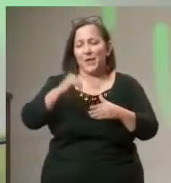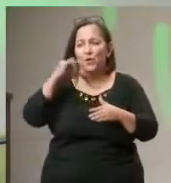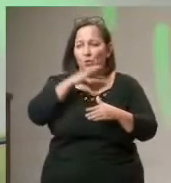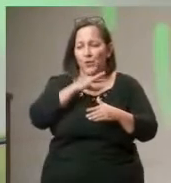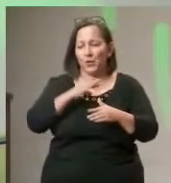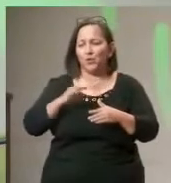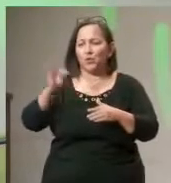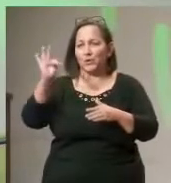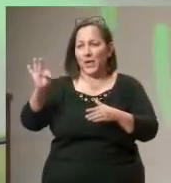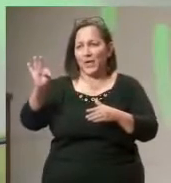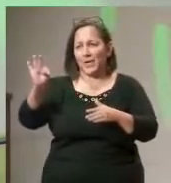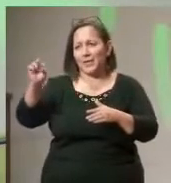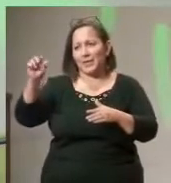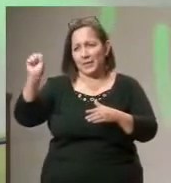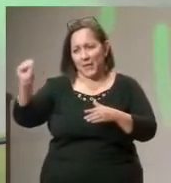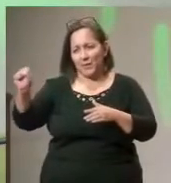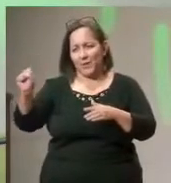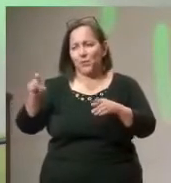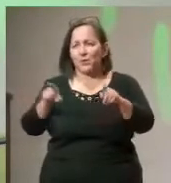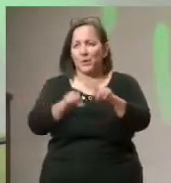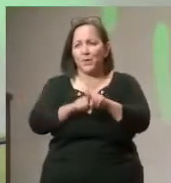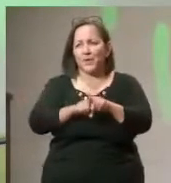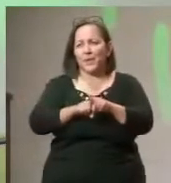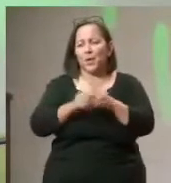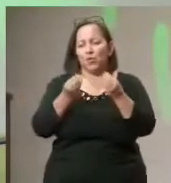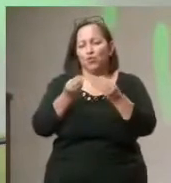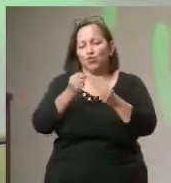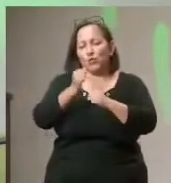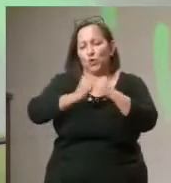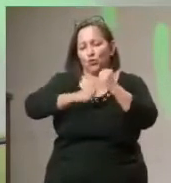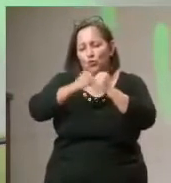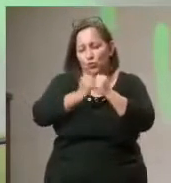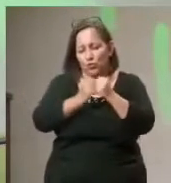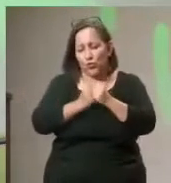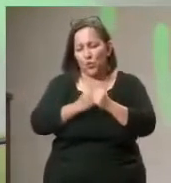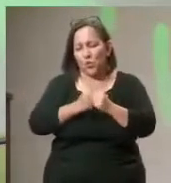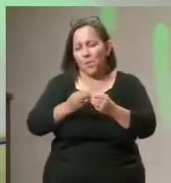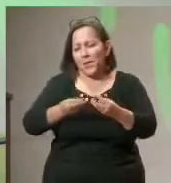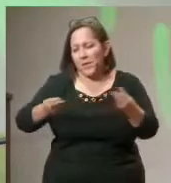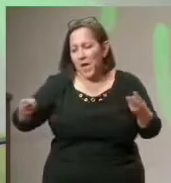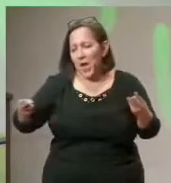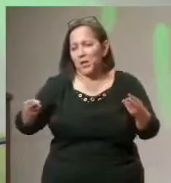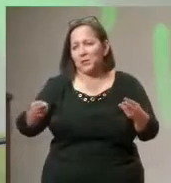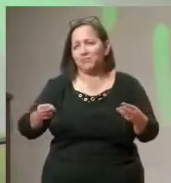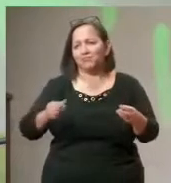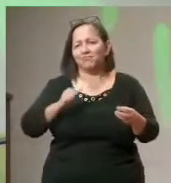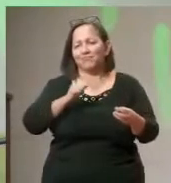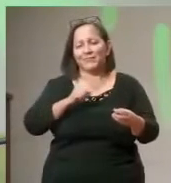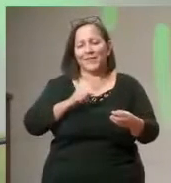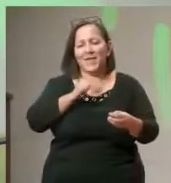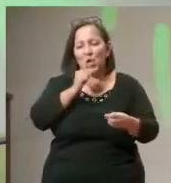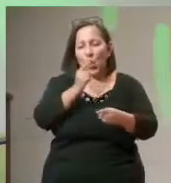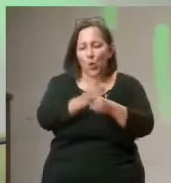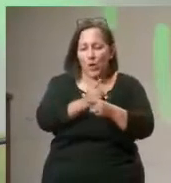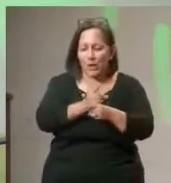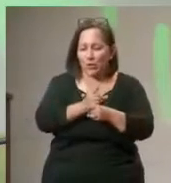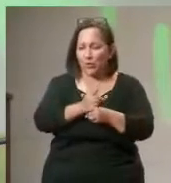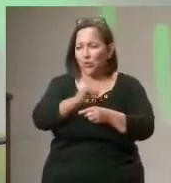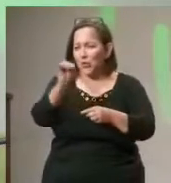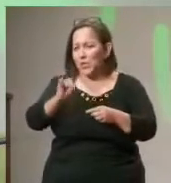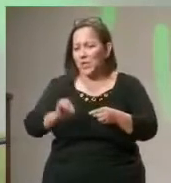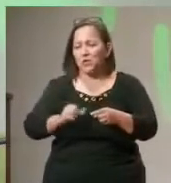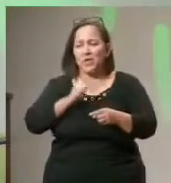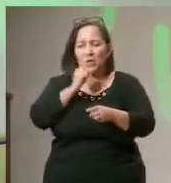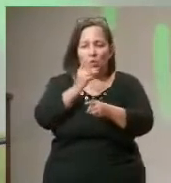muchos se construyen con materiales deficientes, con un diseño que ni siquiera es el adecuado, no se le